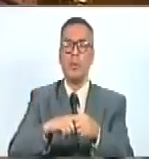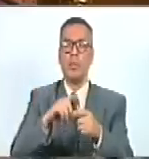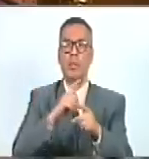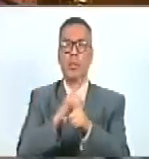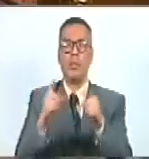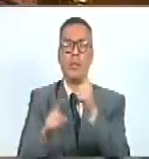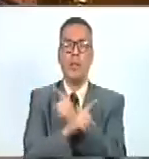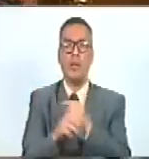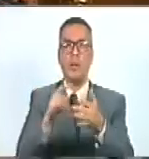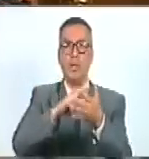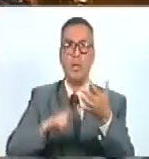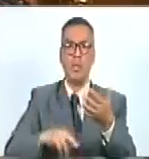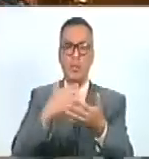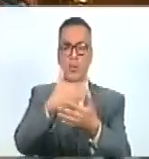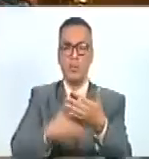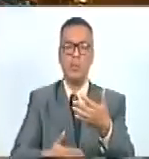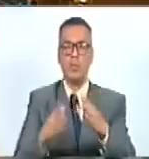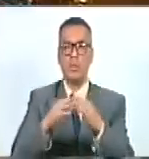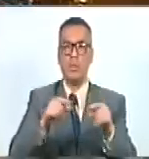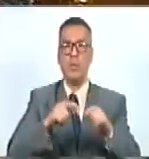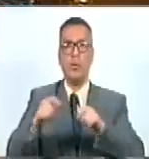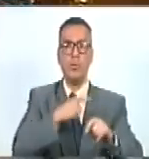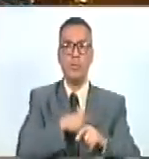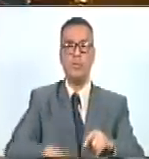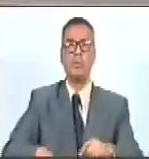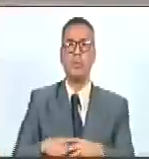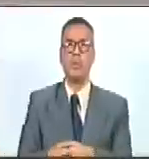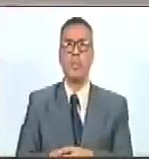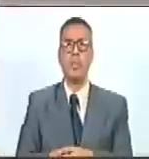suplentes indicados en lista anexa. Esto es ciudadano presidente.